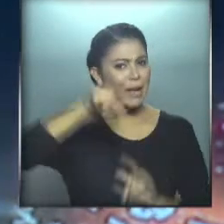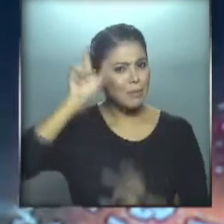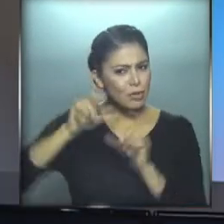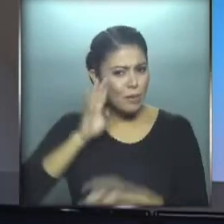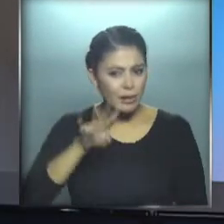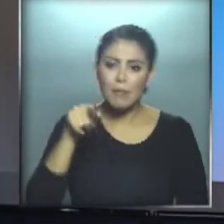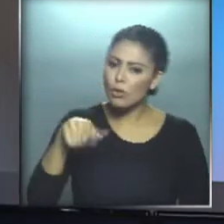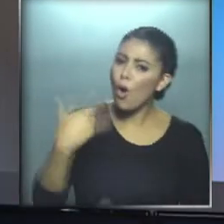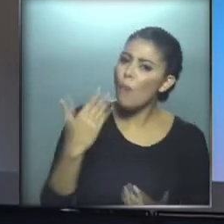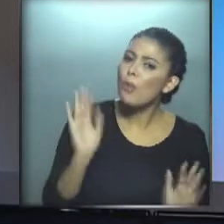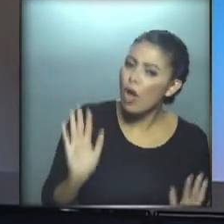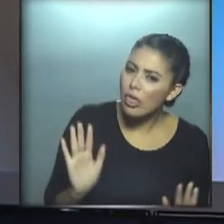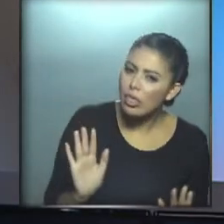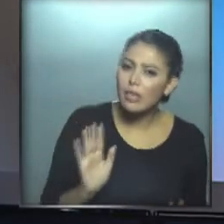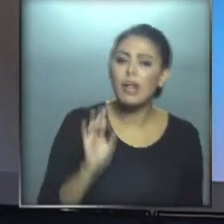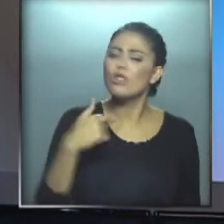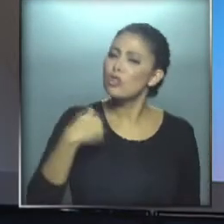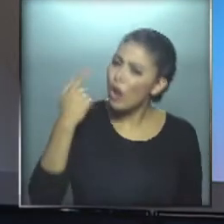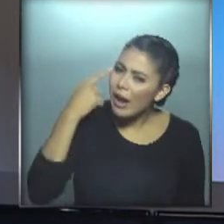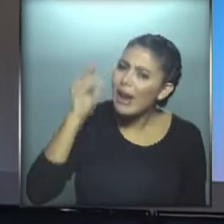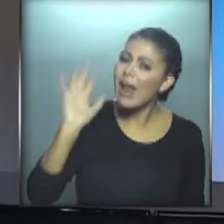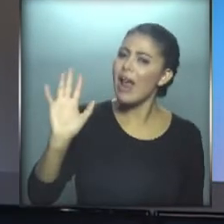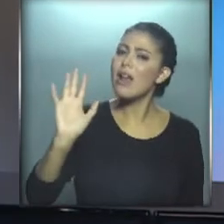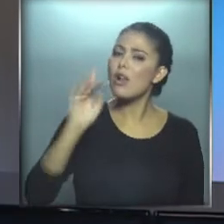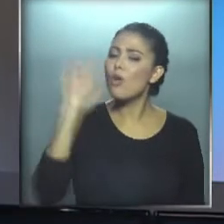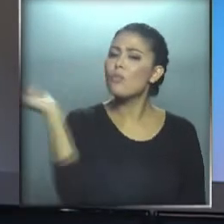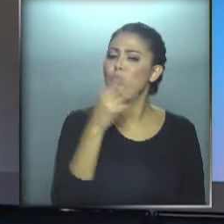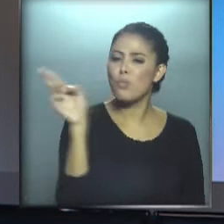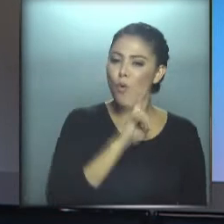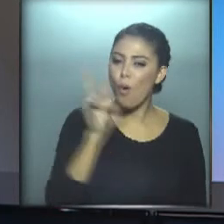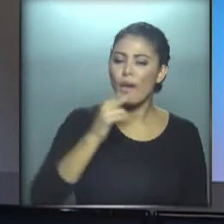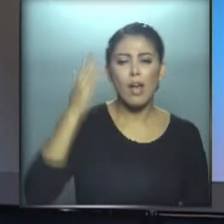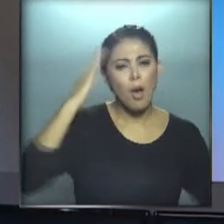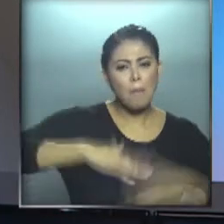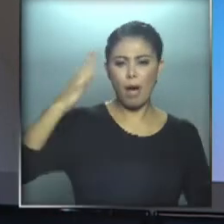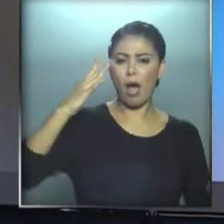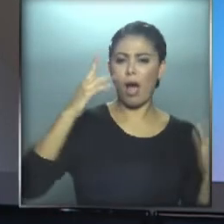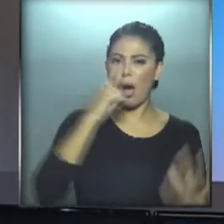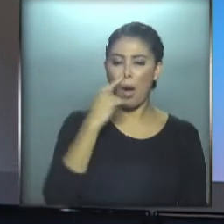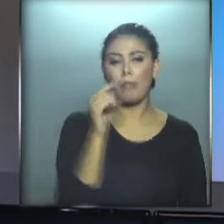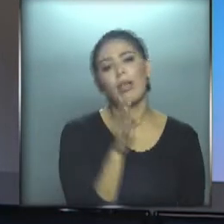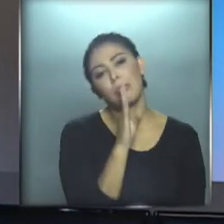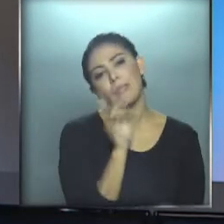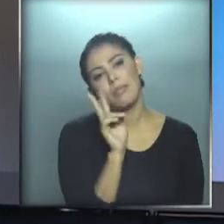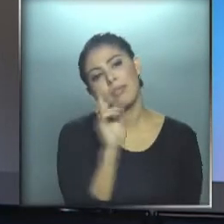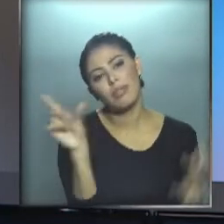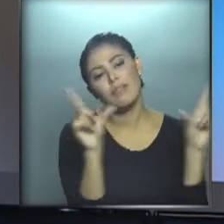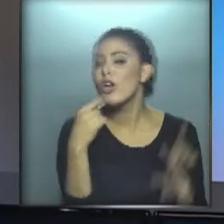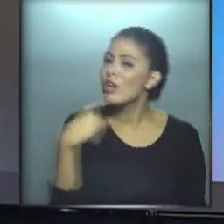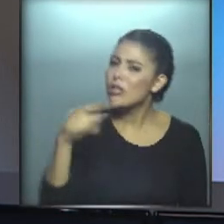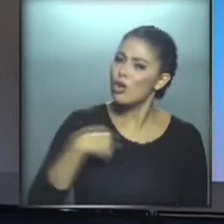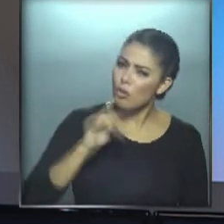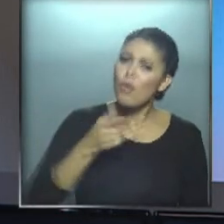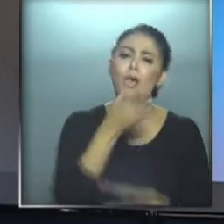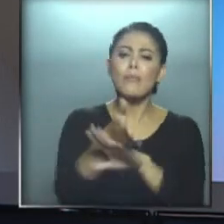puede funcionar, ¿eh? ¿Quién le dice? Yo creo que va a ser la revancha de muchas mujeres que van a estar hartas de sus maridos en estado de coma frente al televisor y van a decir, me voy a